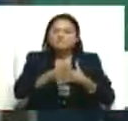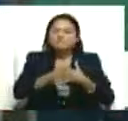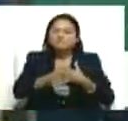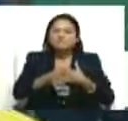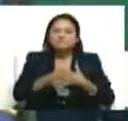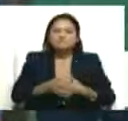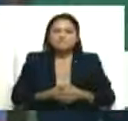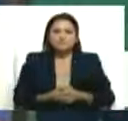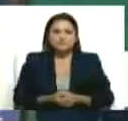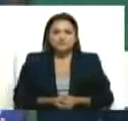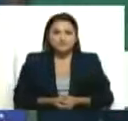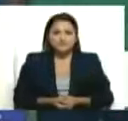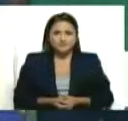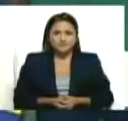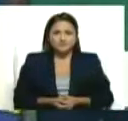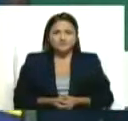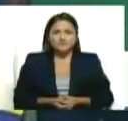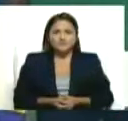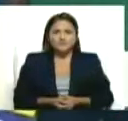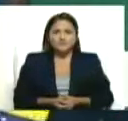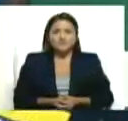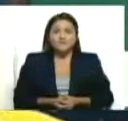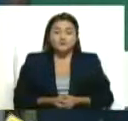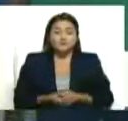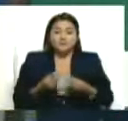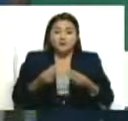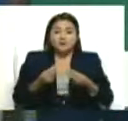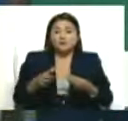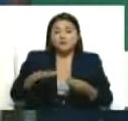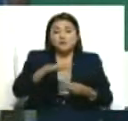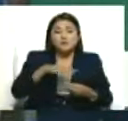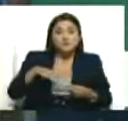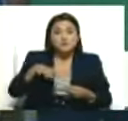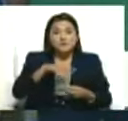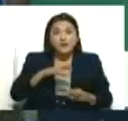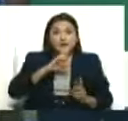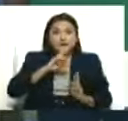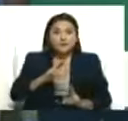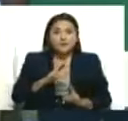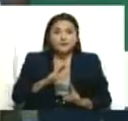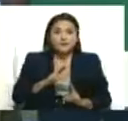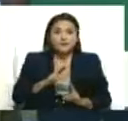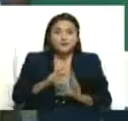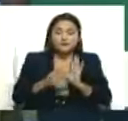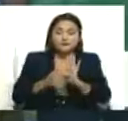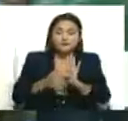lo que significa para el pueblo de Venezuela las respuestas que nosotros vamos a dar ahí.